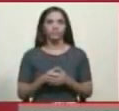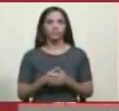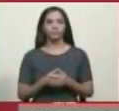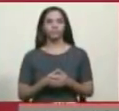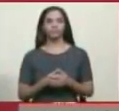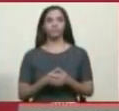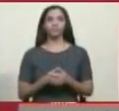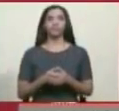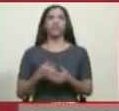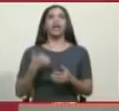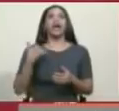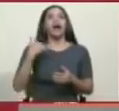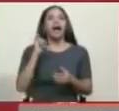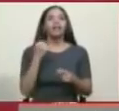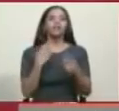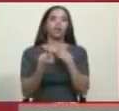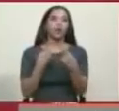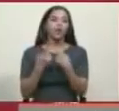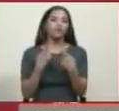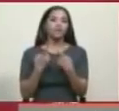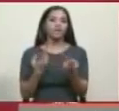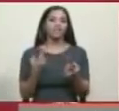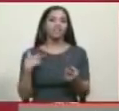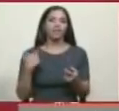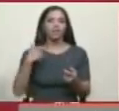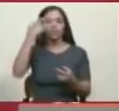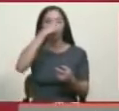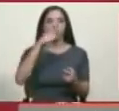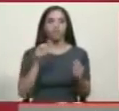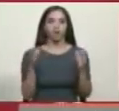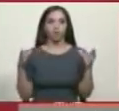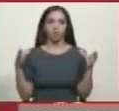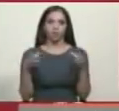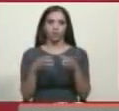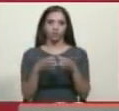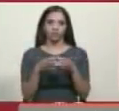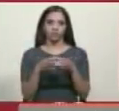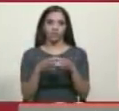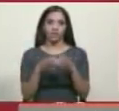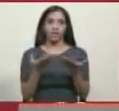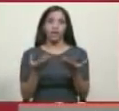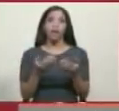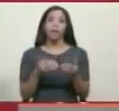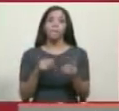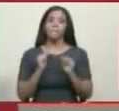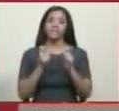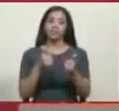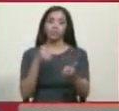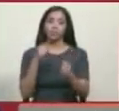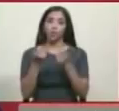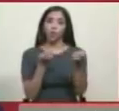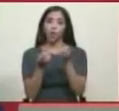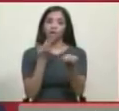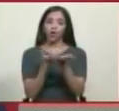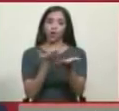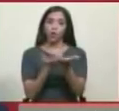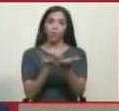Hay unas cuantas cositas están acumuladas, que tiene el pueblo acumuladas. Pasando por lo económico, de la guerra